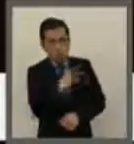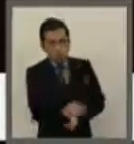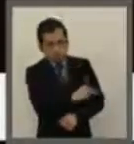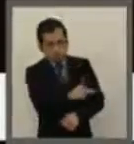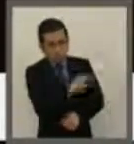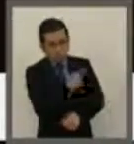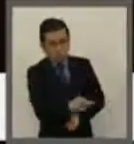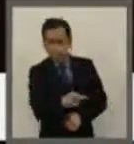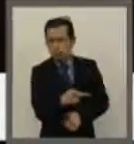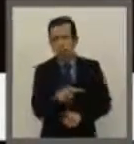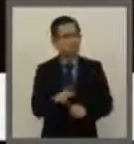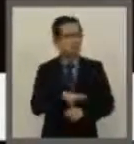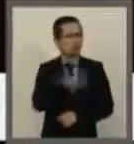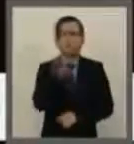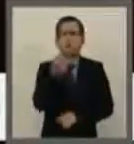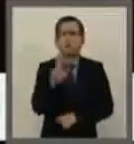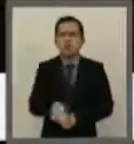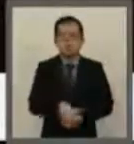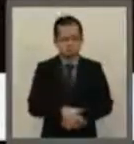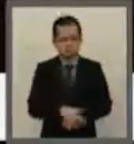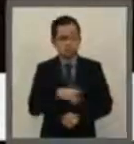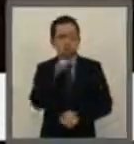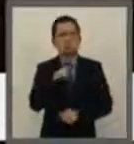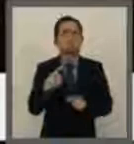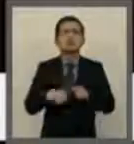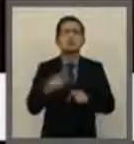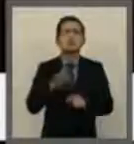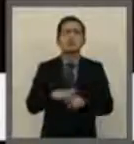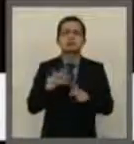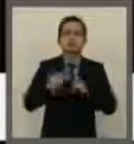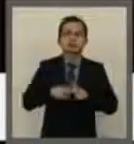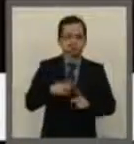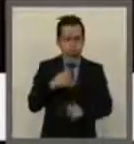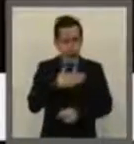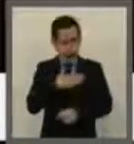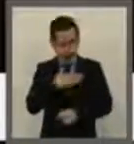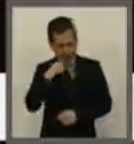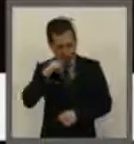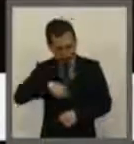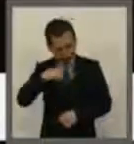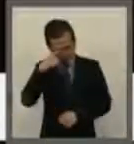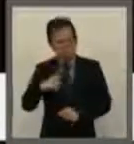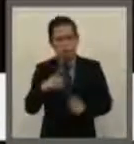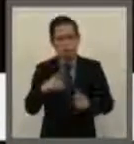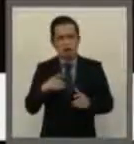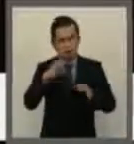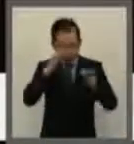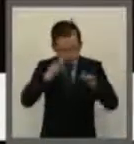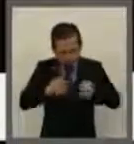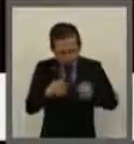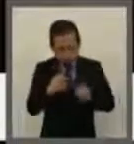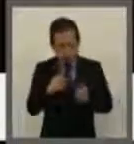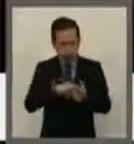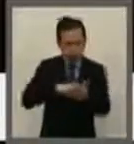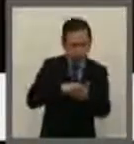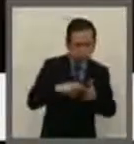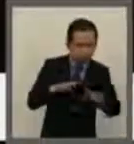casa empieza y la austeridad es un asunto inaplazable. Morena votará